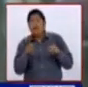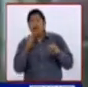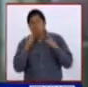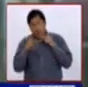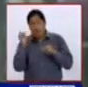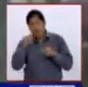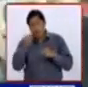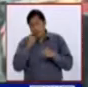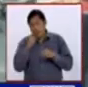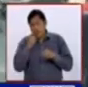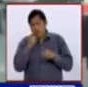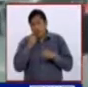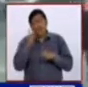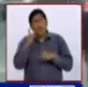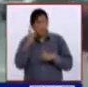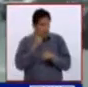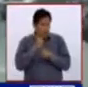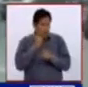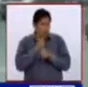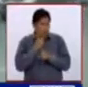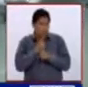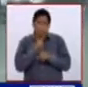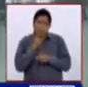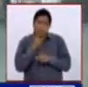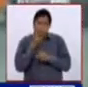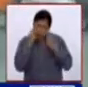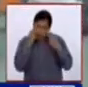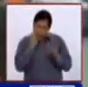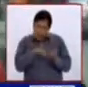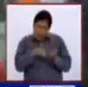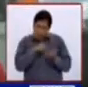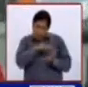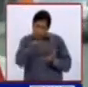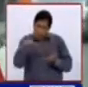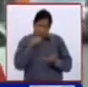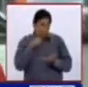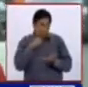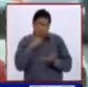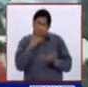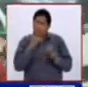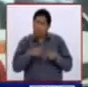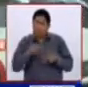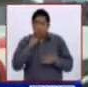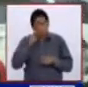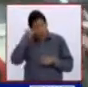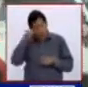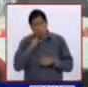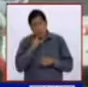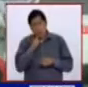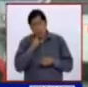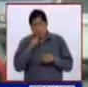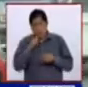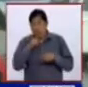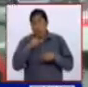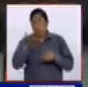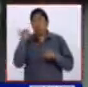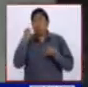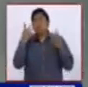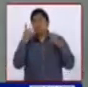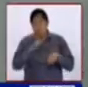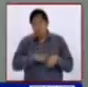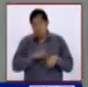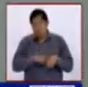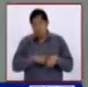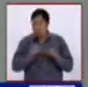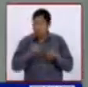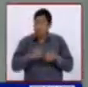te dicen, sí. Yo sé quién es. Sí, exacto, incluso algunos dicen que la reconocen de la zona, más que todo las personas mayores que viven hace tiempo acá.